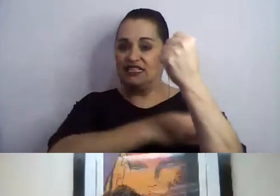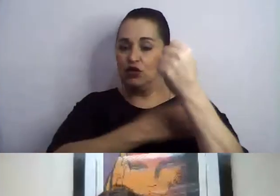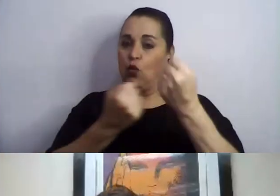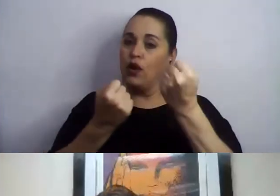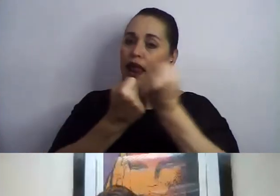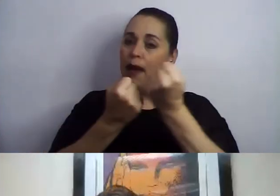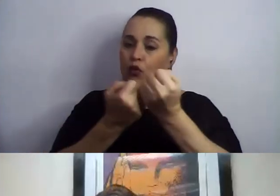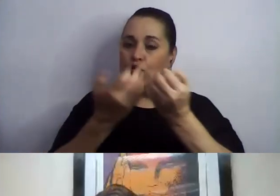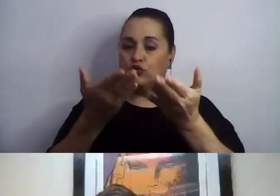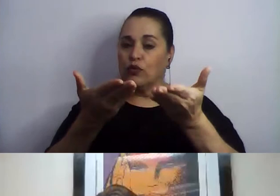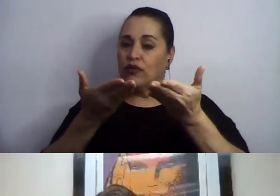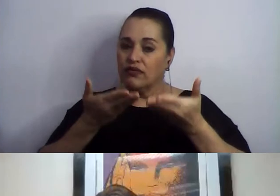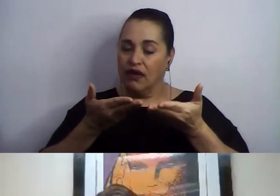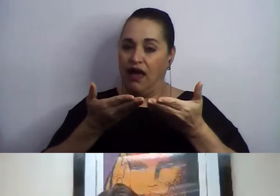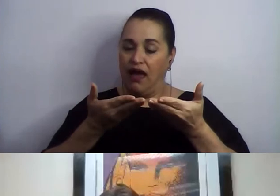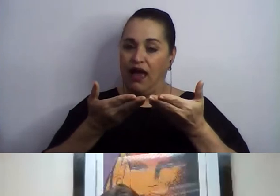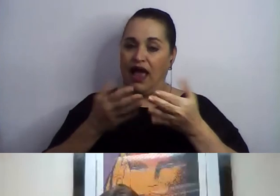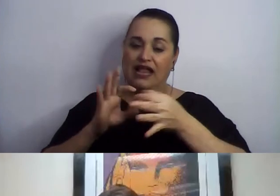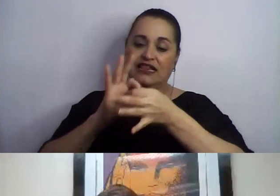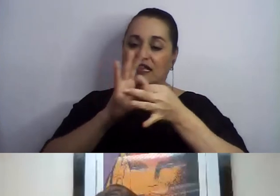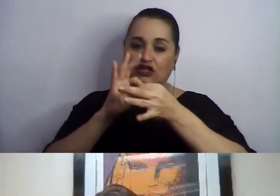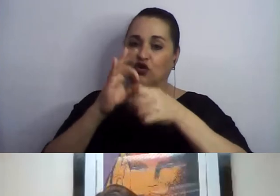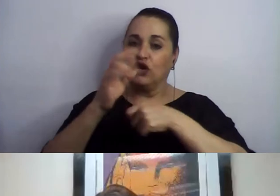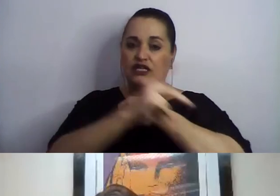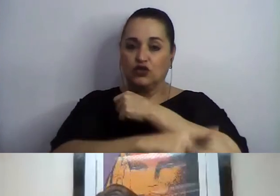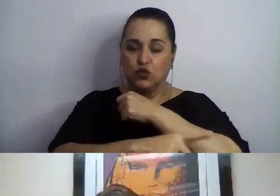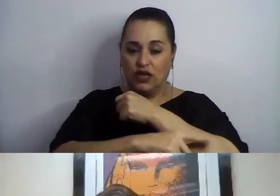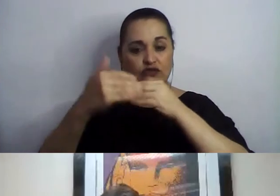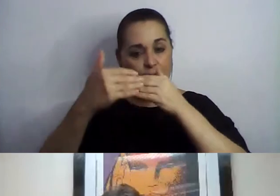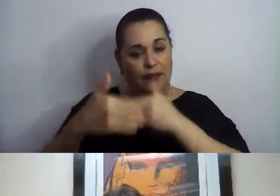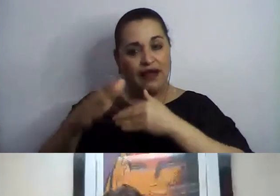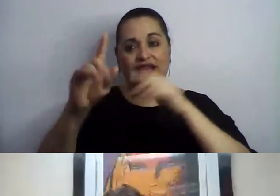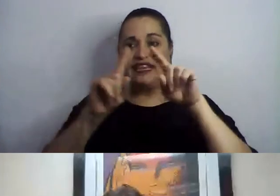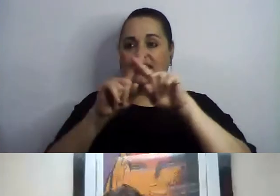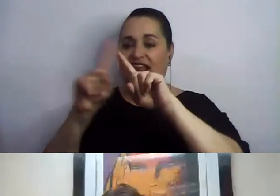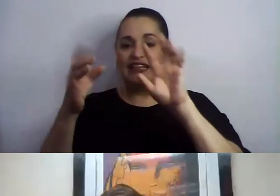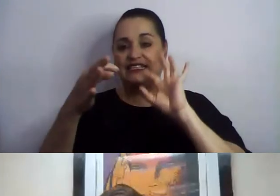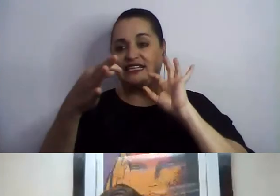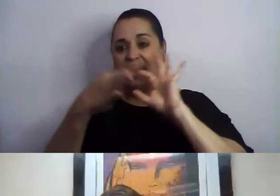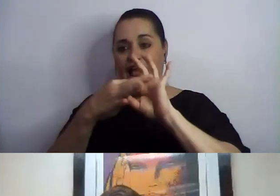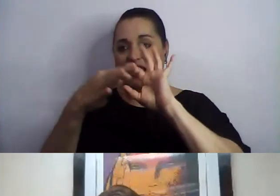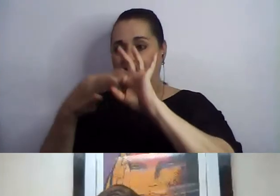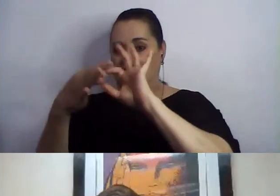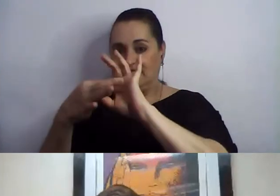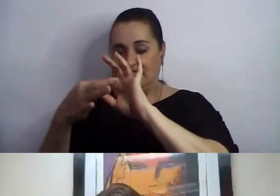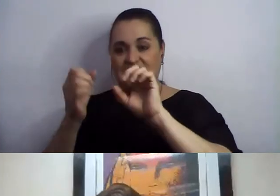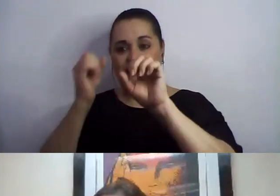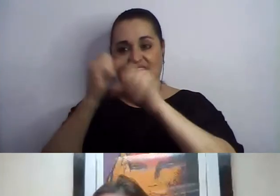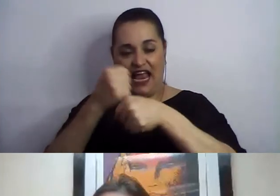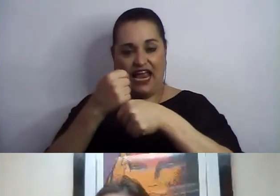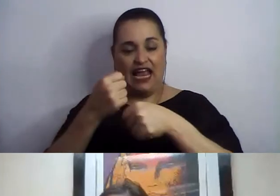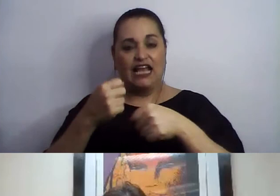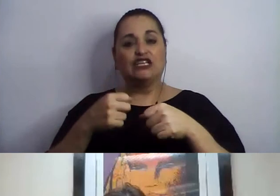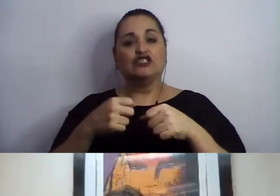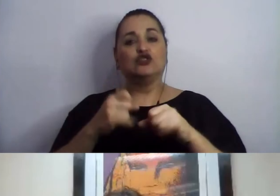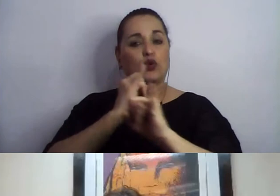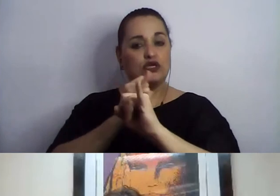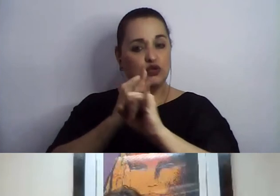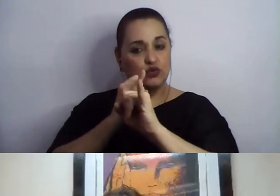venido dando Naciones Unidas a partir de las diferentes alianzas que se han gestado con instancias y con